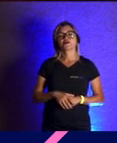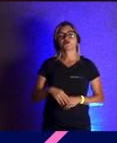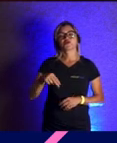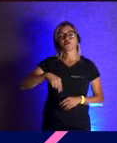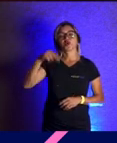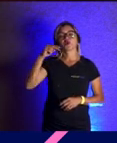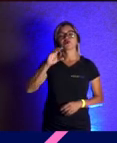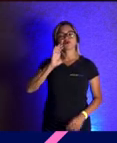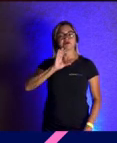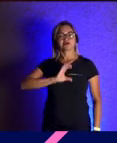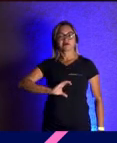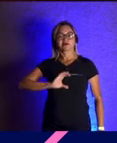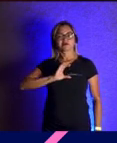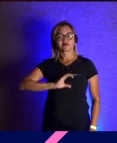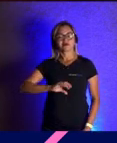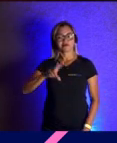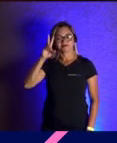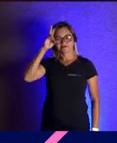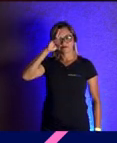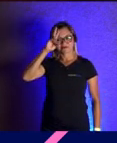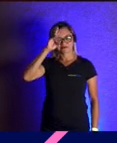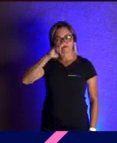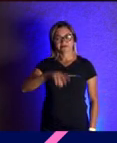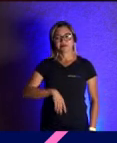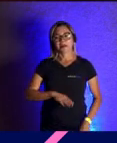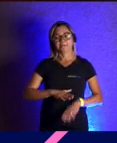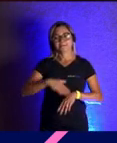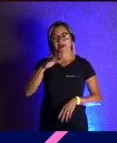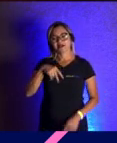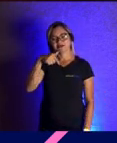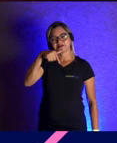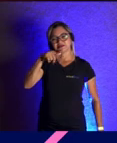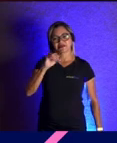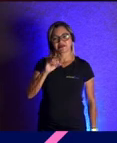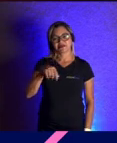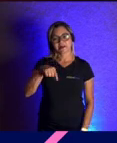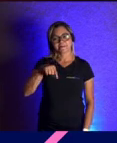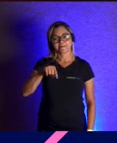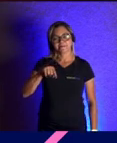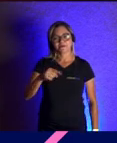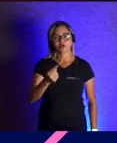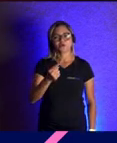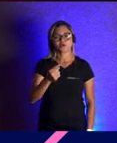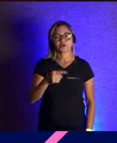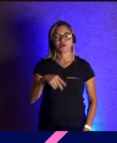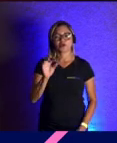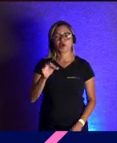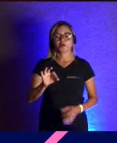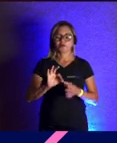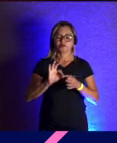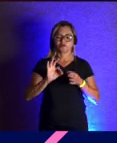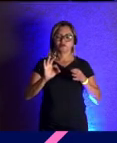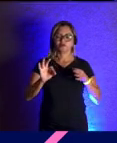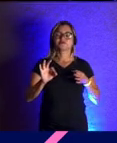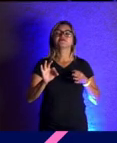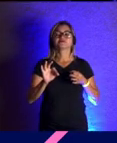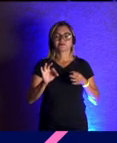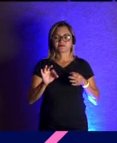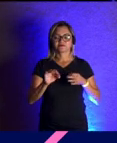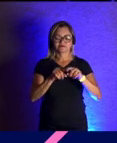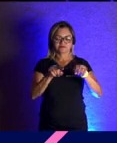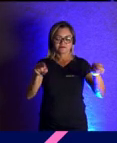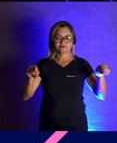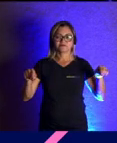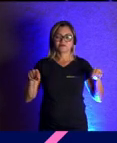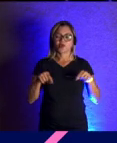Esto tiene una función de más que se está metiendo en otros puntos. Entonces, es una lección bastante grande. Nosotros nos hemos enfocado, bueno, como de esta